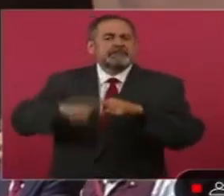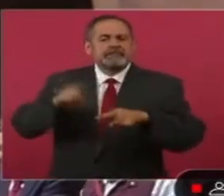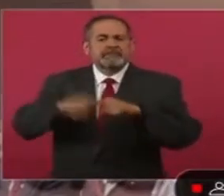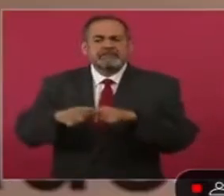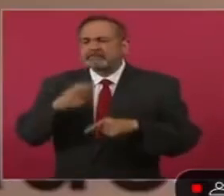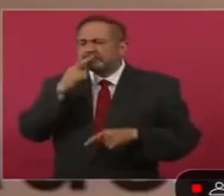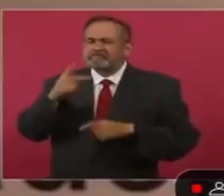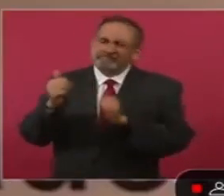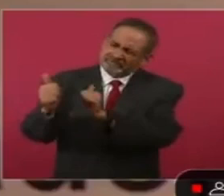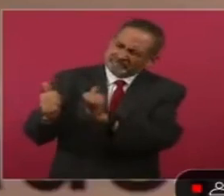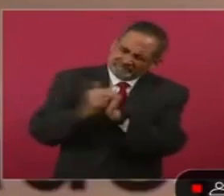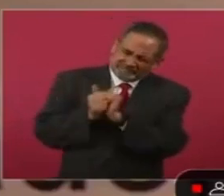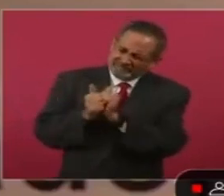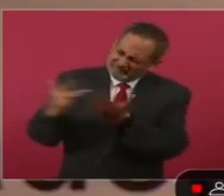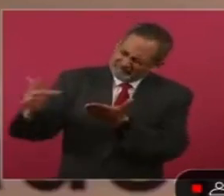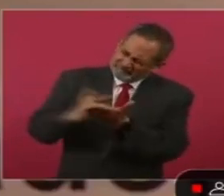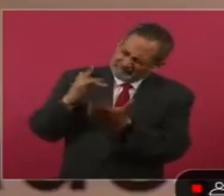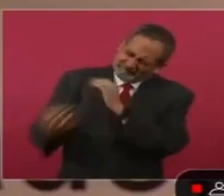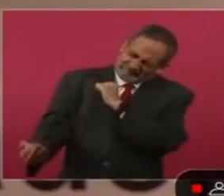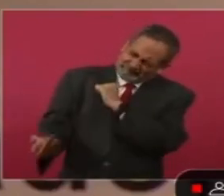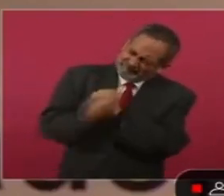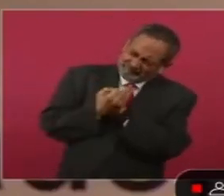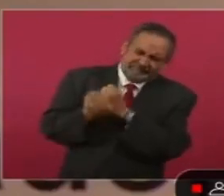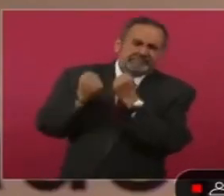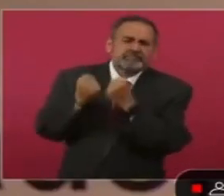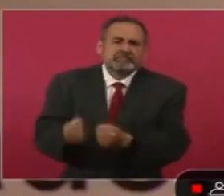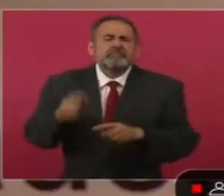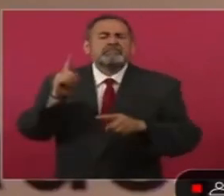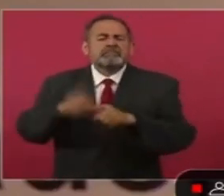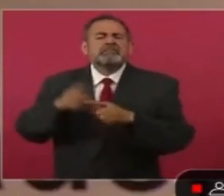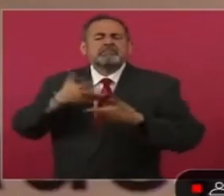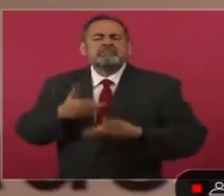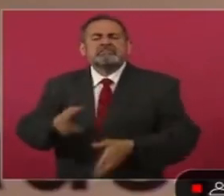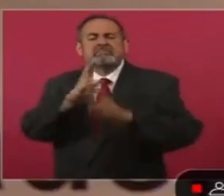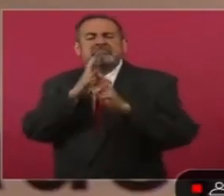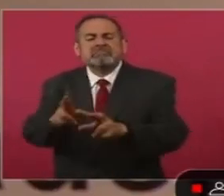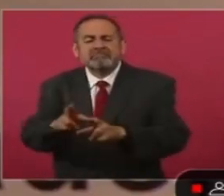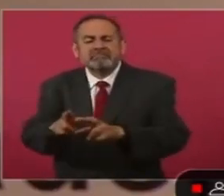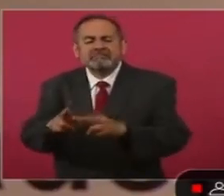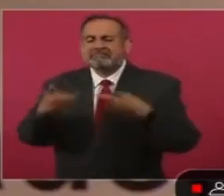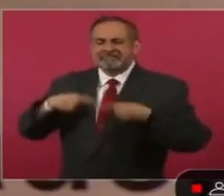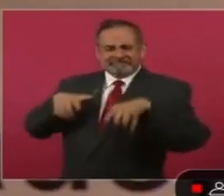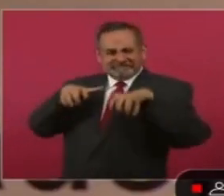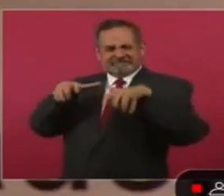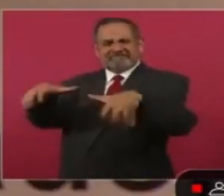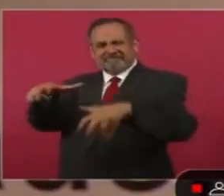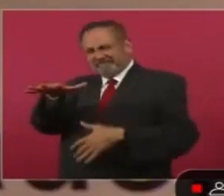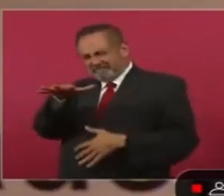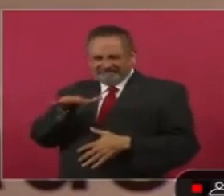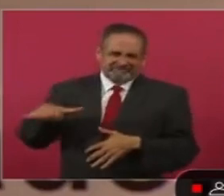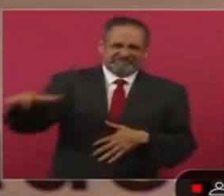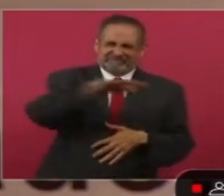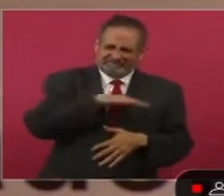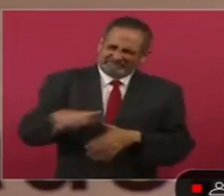nuestro mejor aliado, ¿qué contestamos? ¡El pueblo!